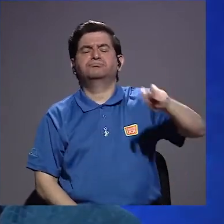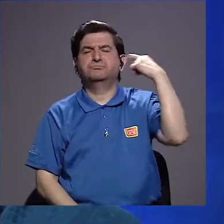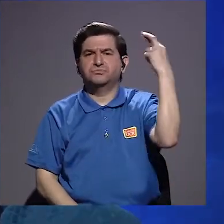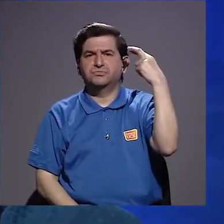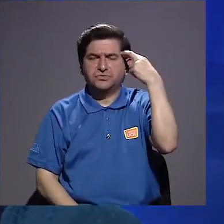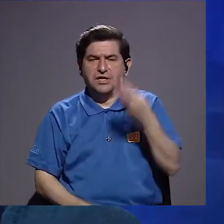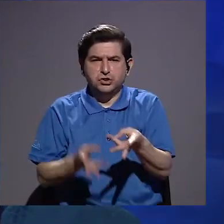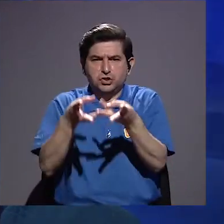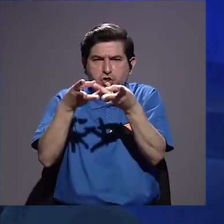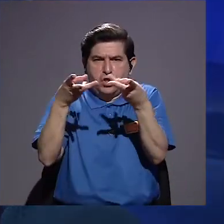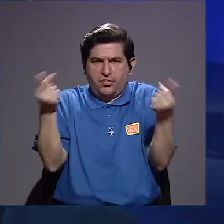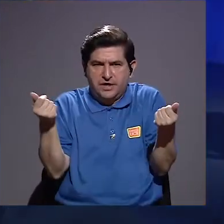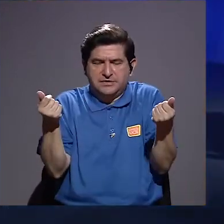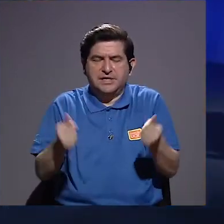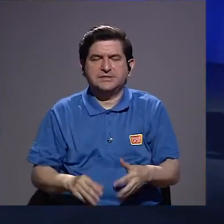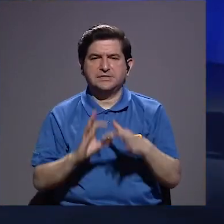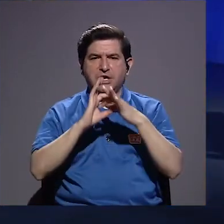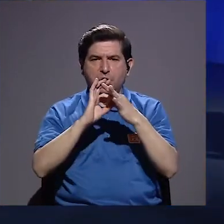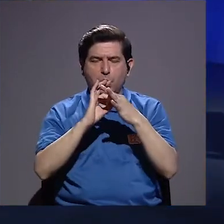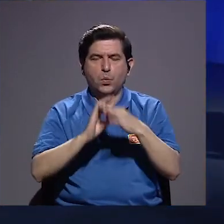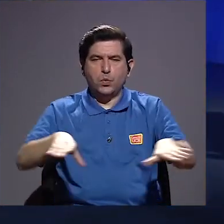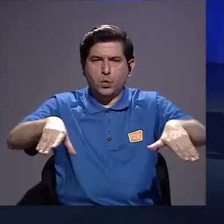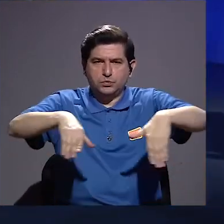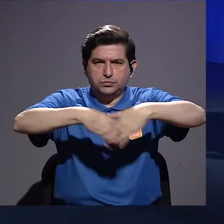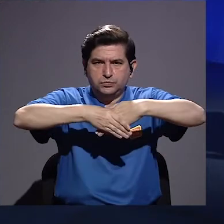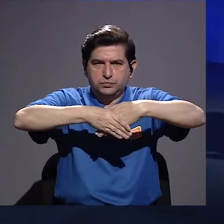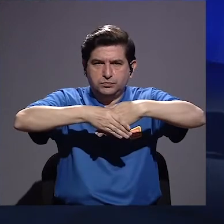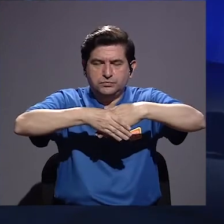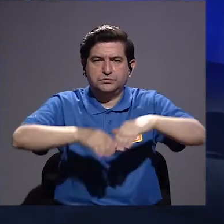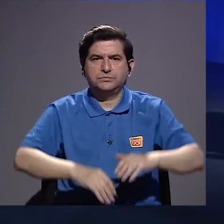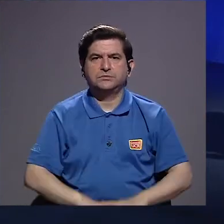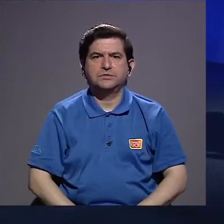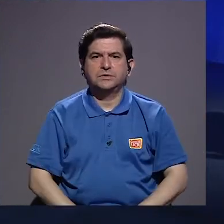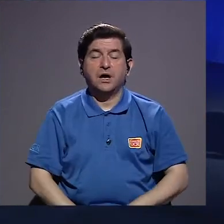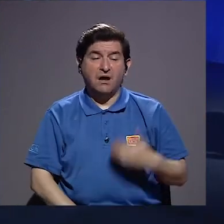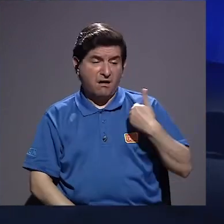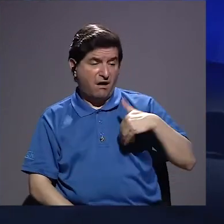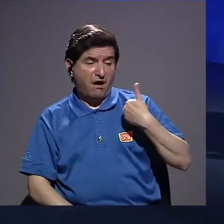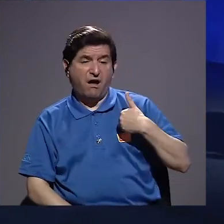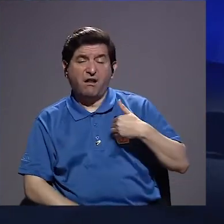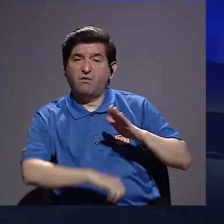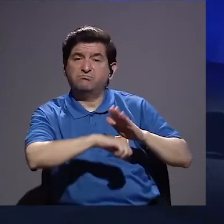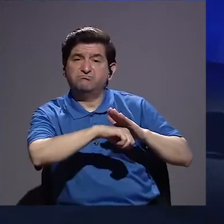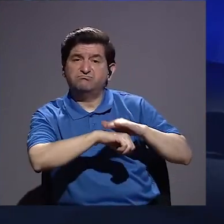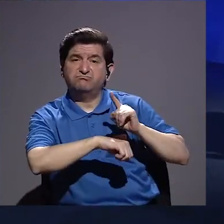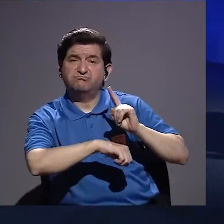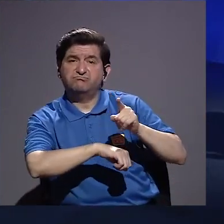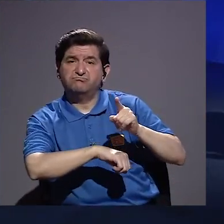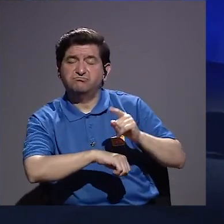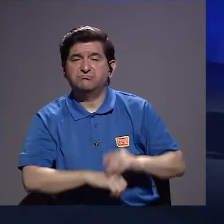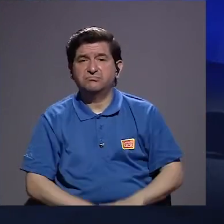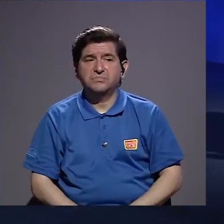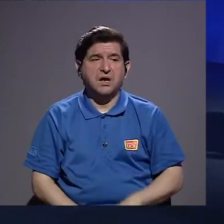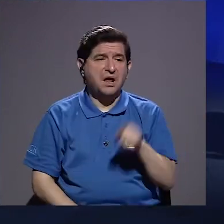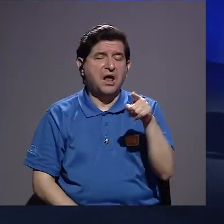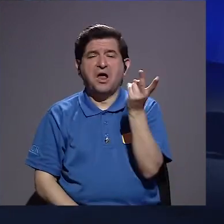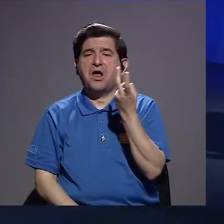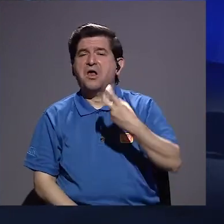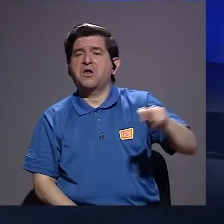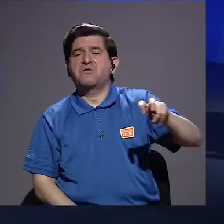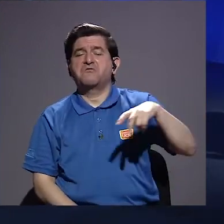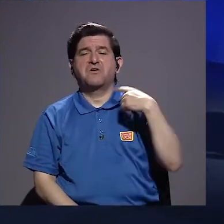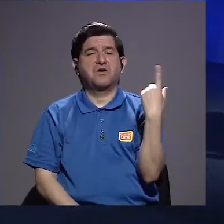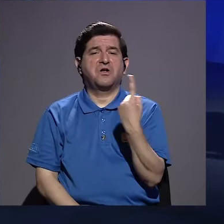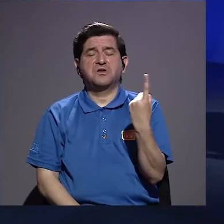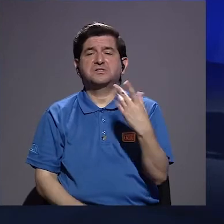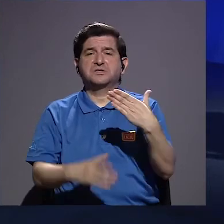infidelidad como causal de disolución del vínculo matrimonial, al hombre se le permitía que fuera